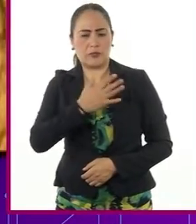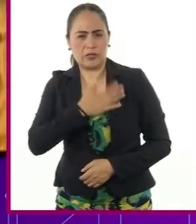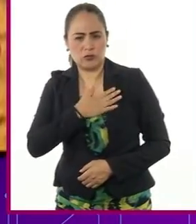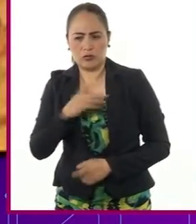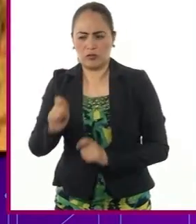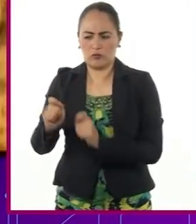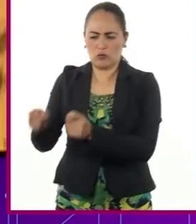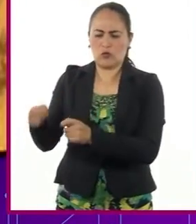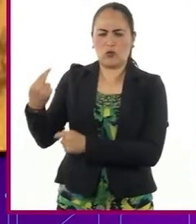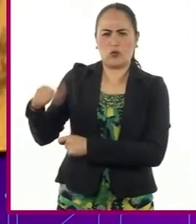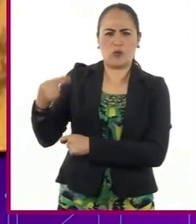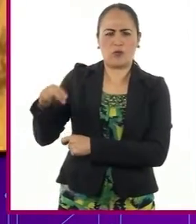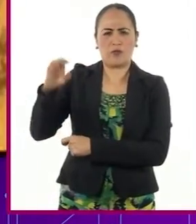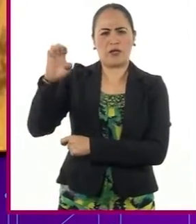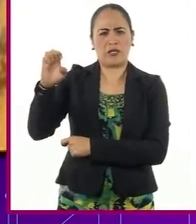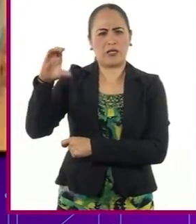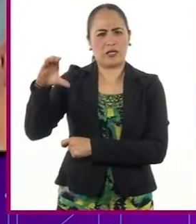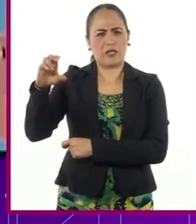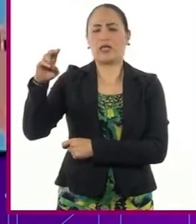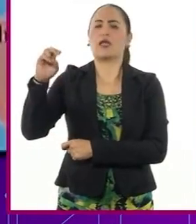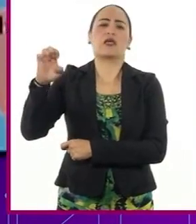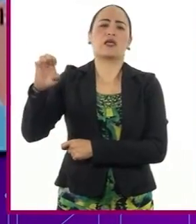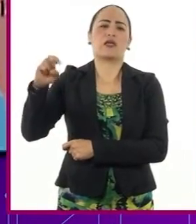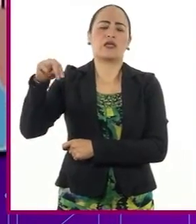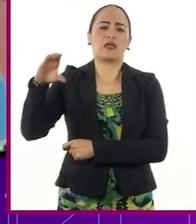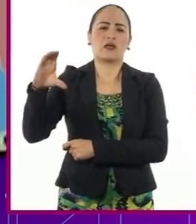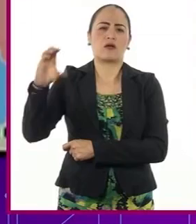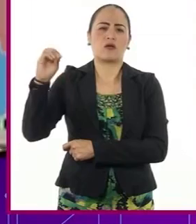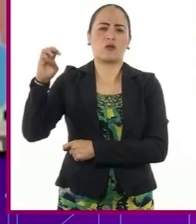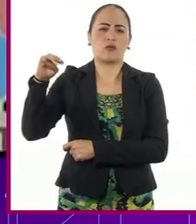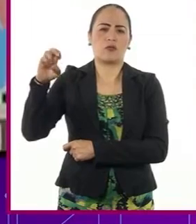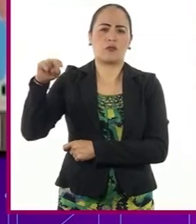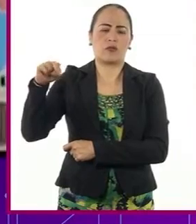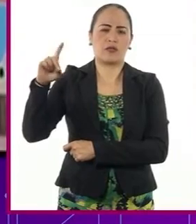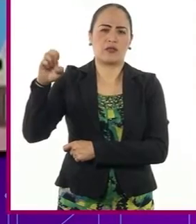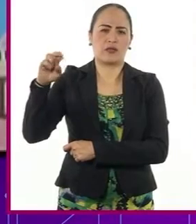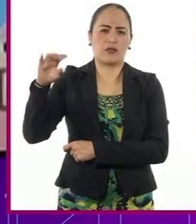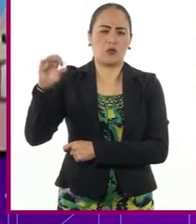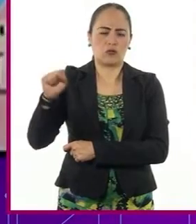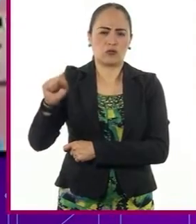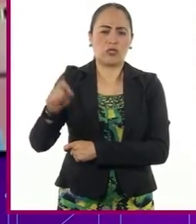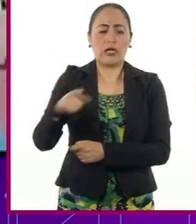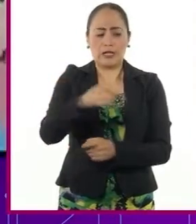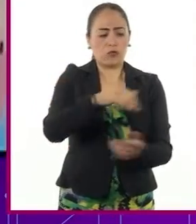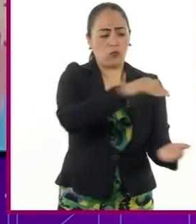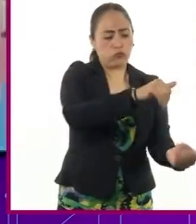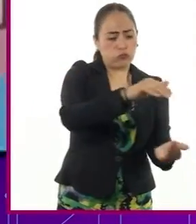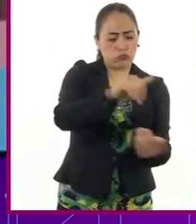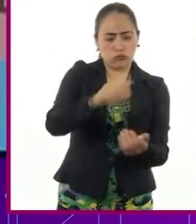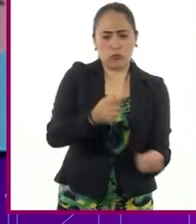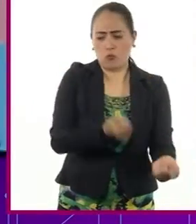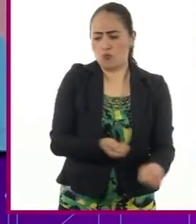que reciben el tributo de los pueblos encomendados. Por lo que